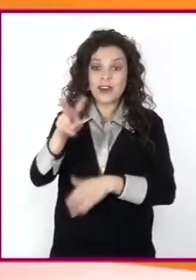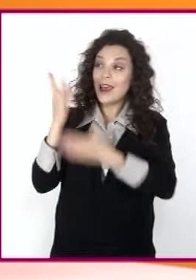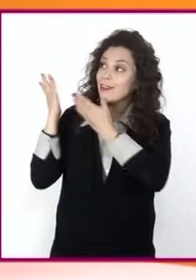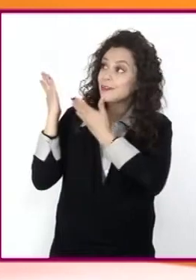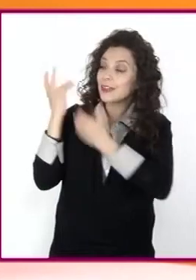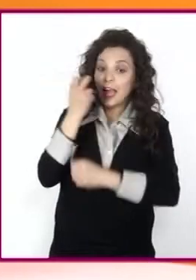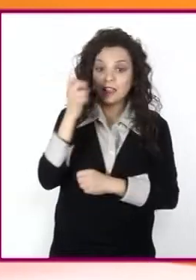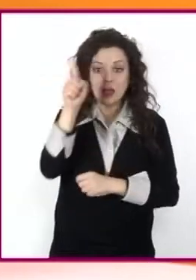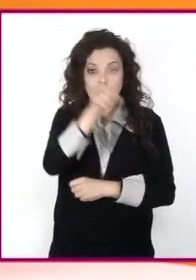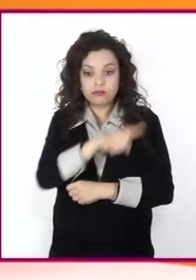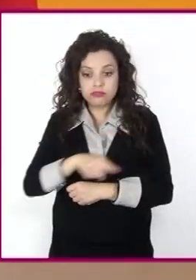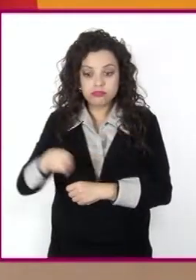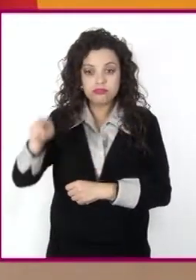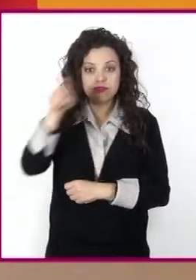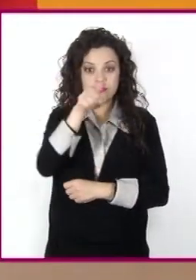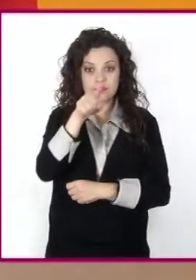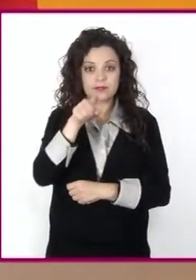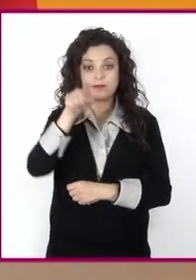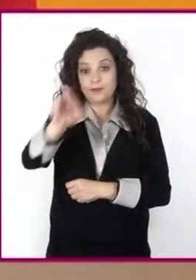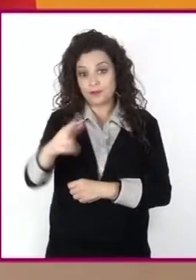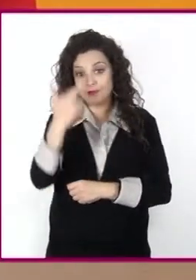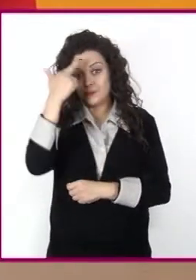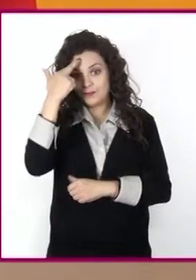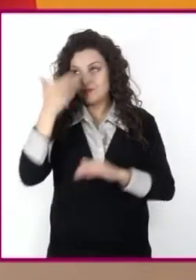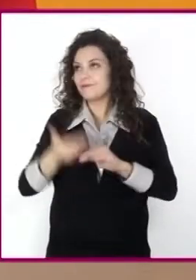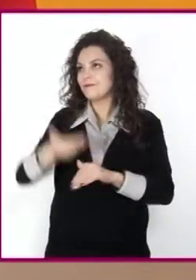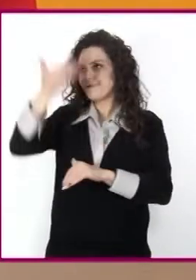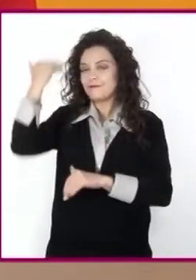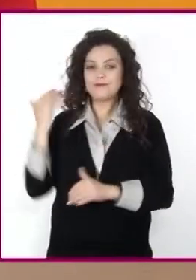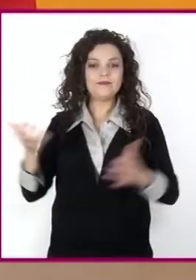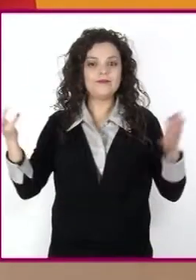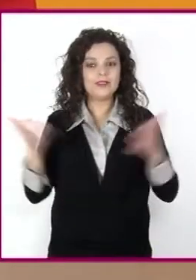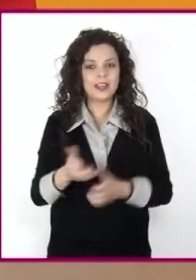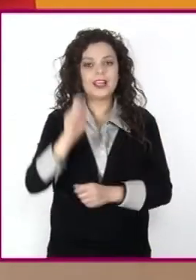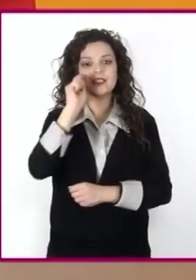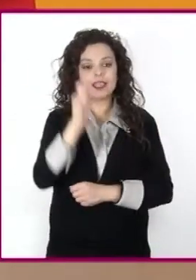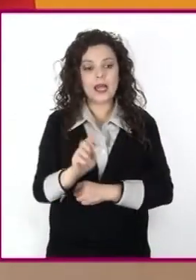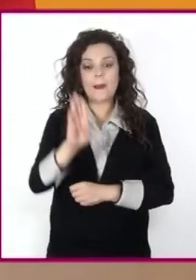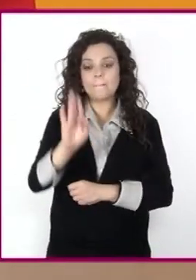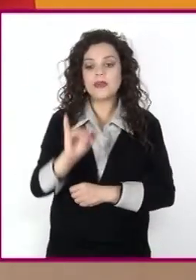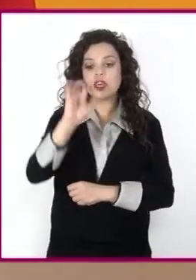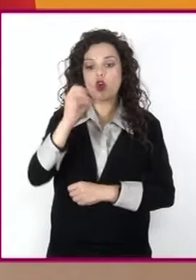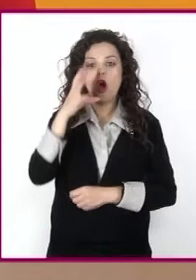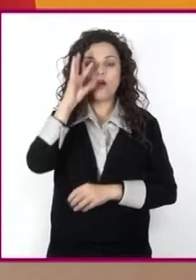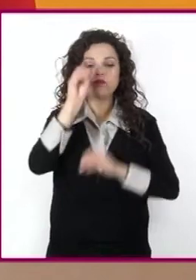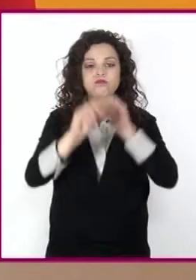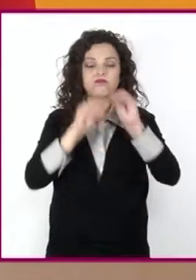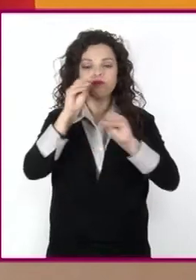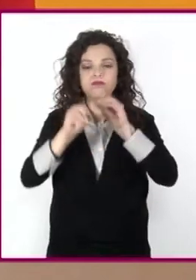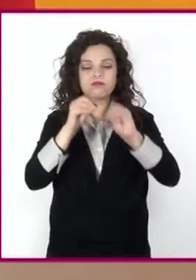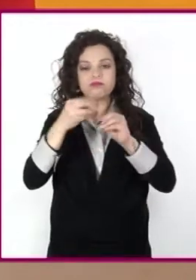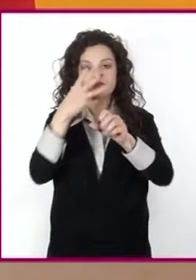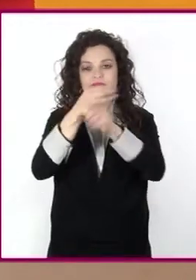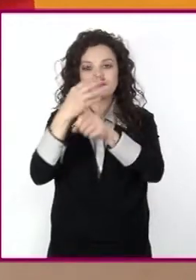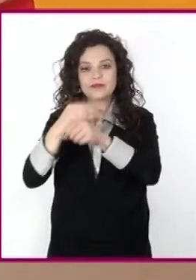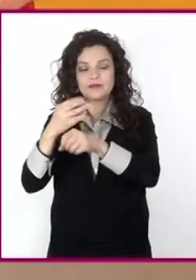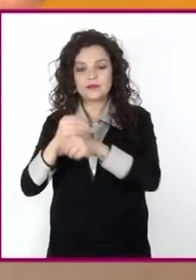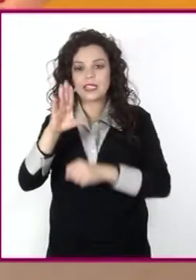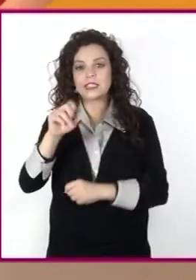Si recuerdan, lo elaboramos en la sesión llamada Bioconstruyendo la célula procarionte y